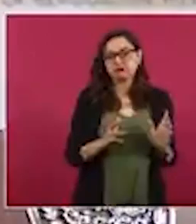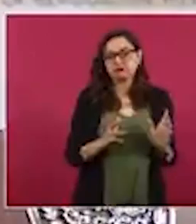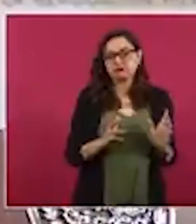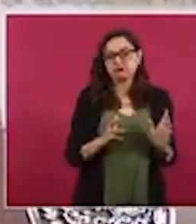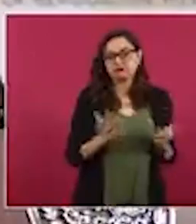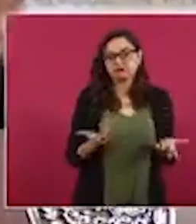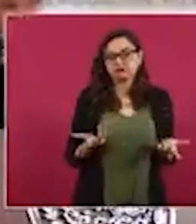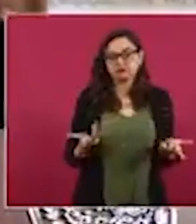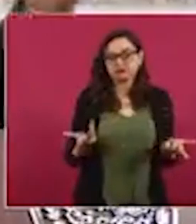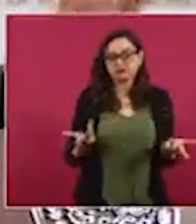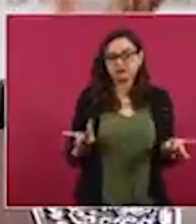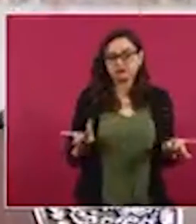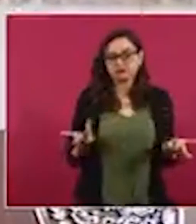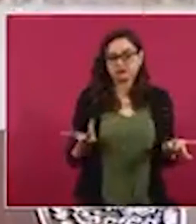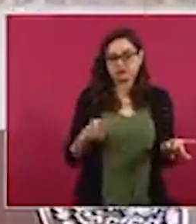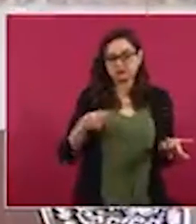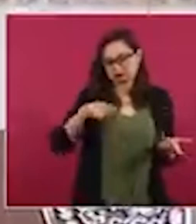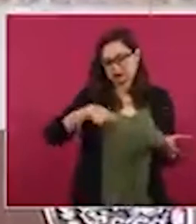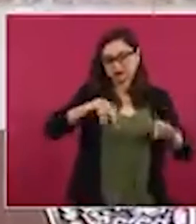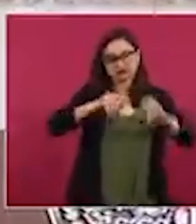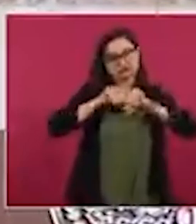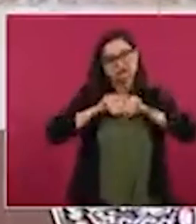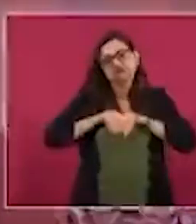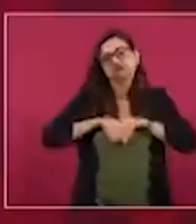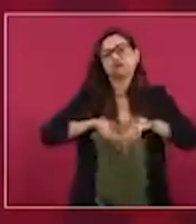Porque pues se transmite,